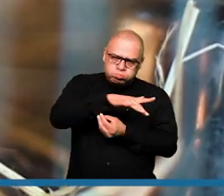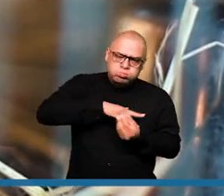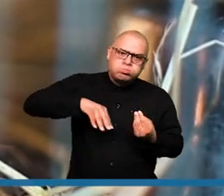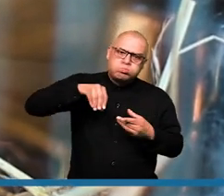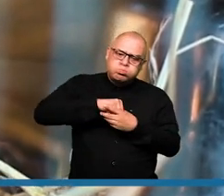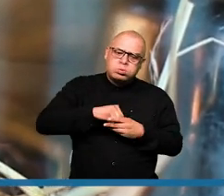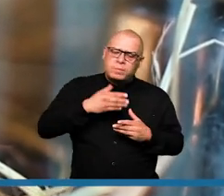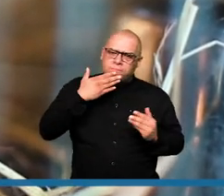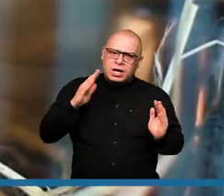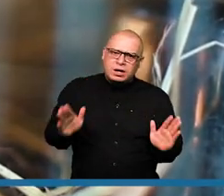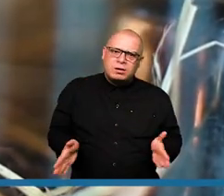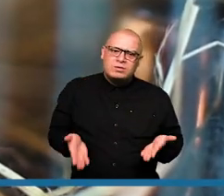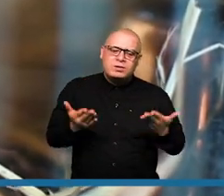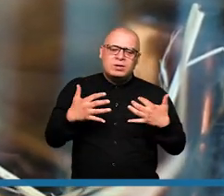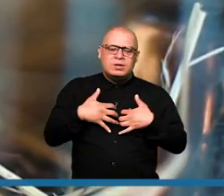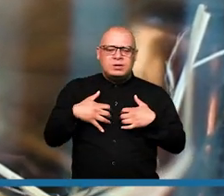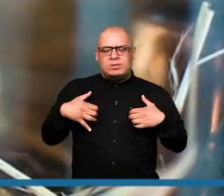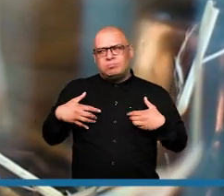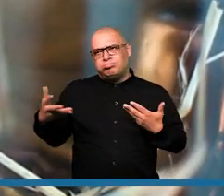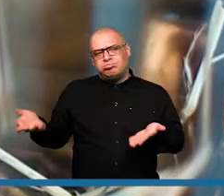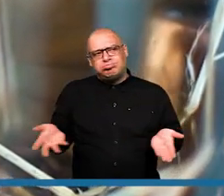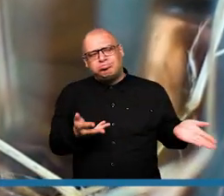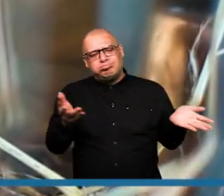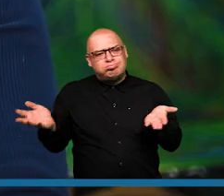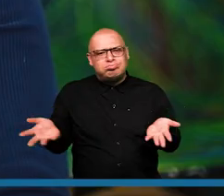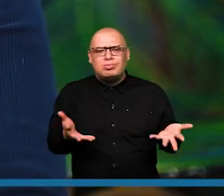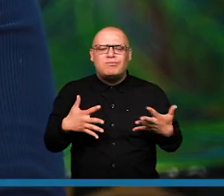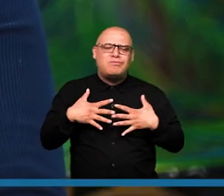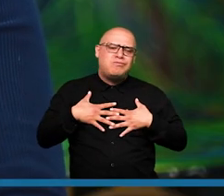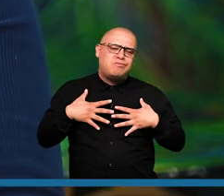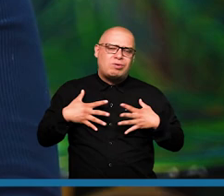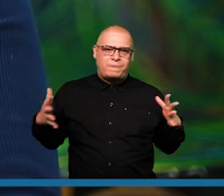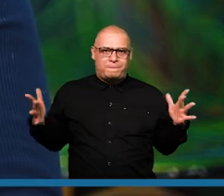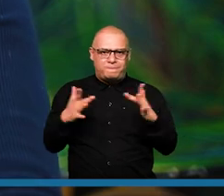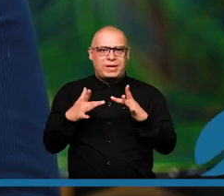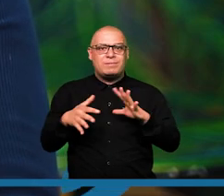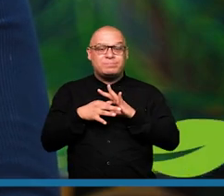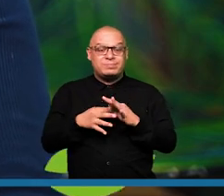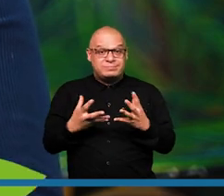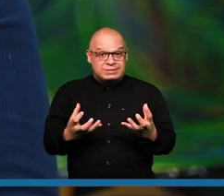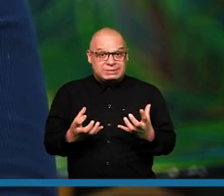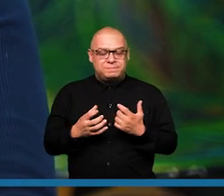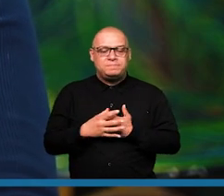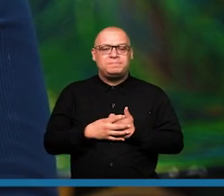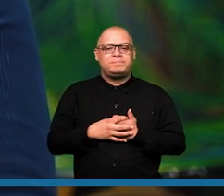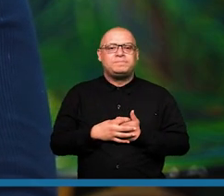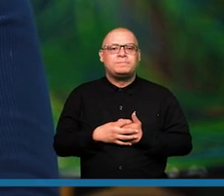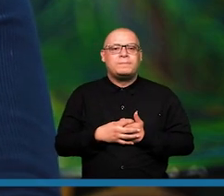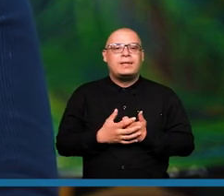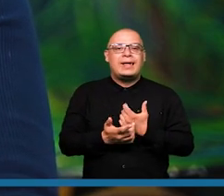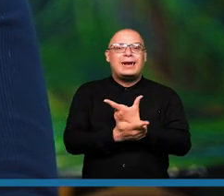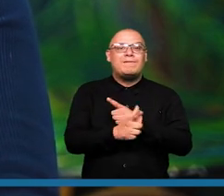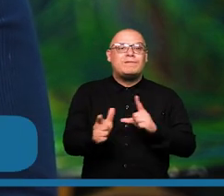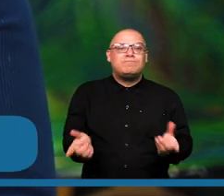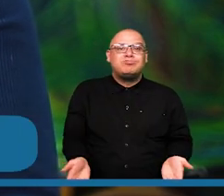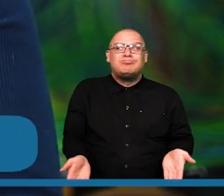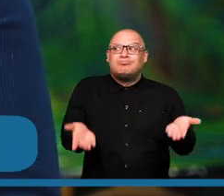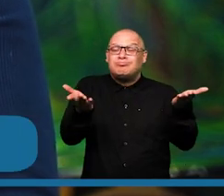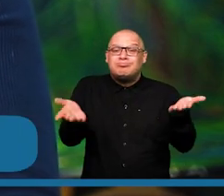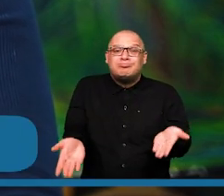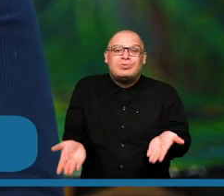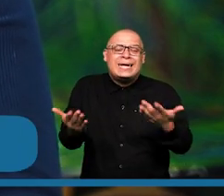quieren vincularse. Entonces, de verdad que el tema de liberaciones es quizás lo que más motiva y lo que más genera